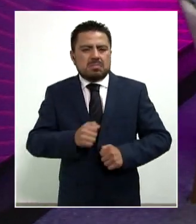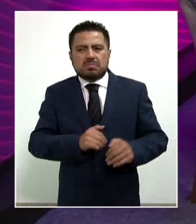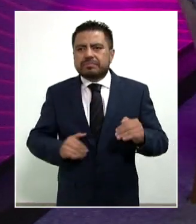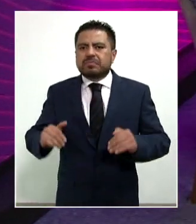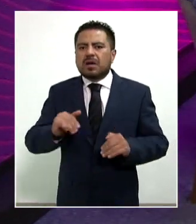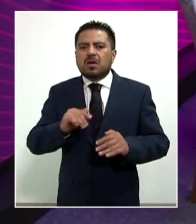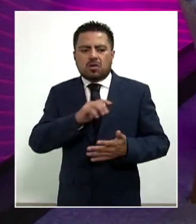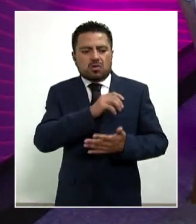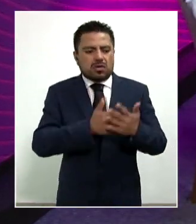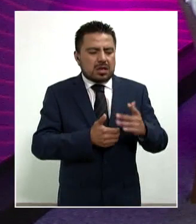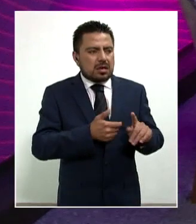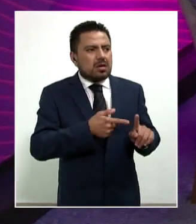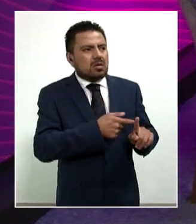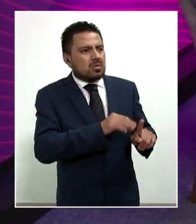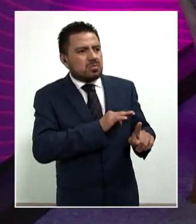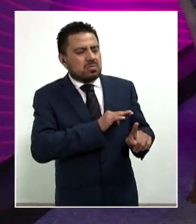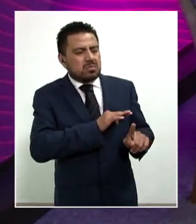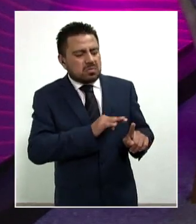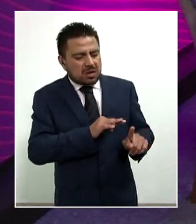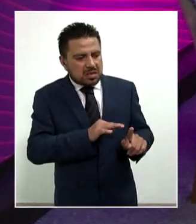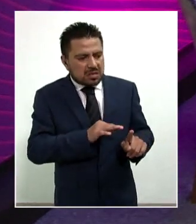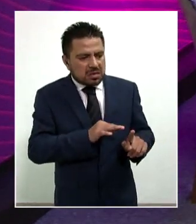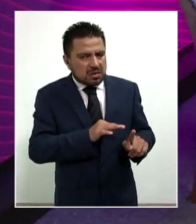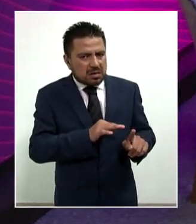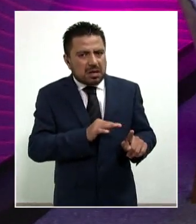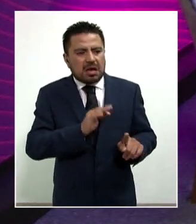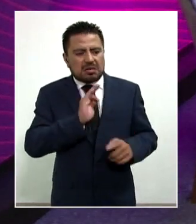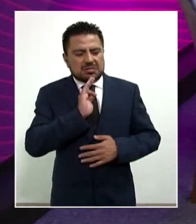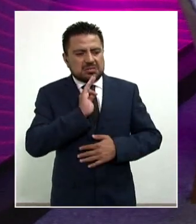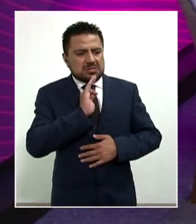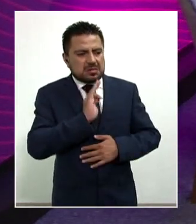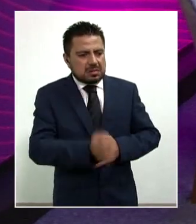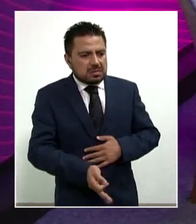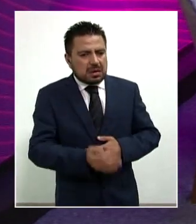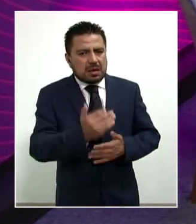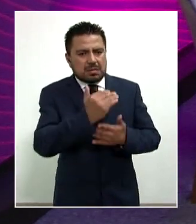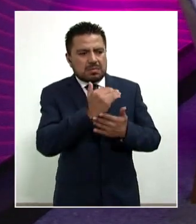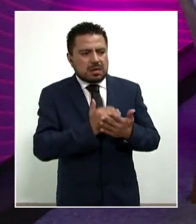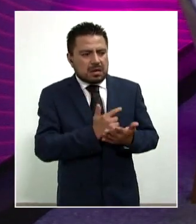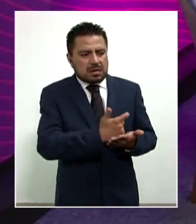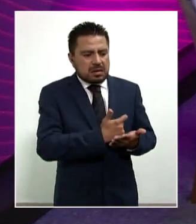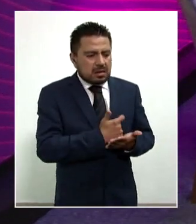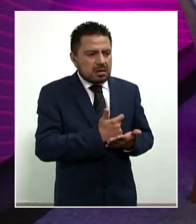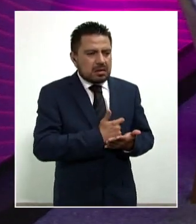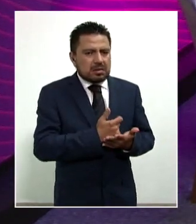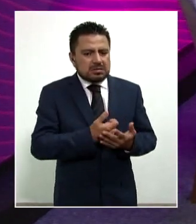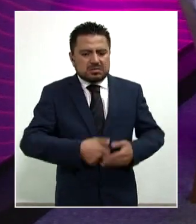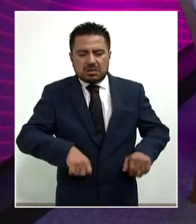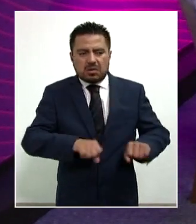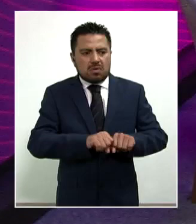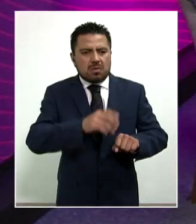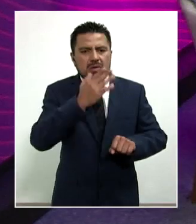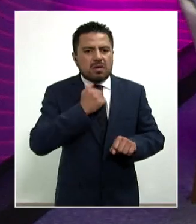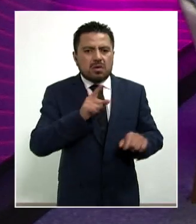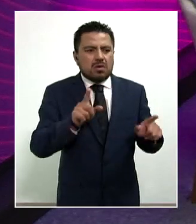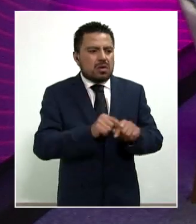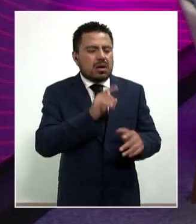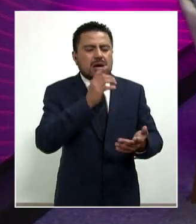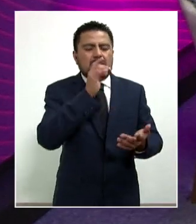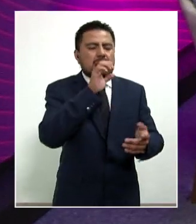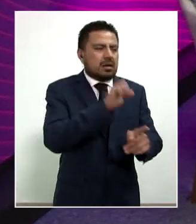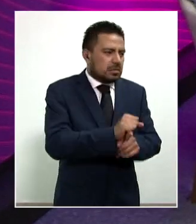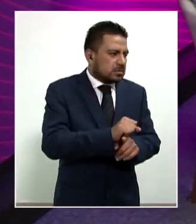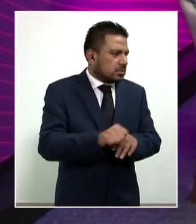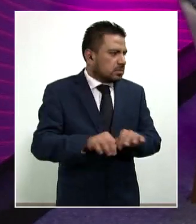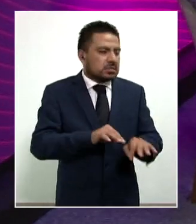ser contratado puede incluso aceptar menor pago y sin seguridad social con tal de conseguir el trabajo.